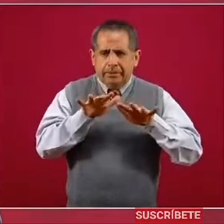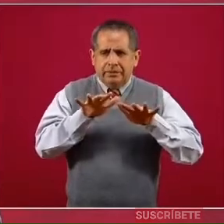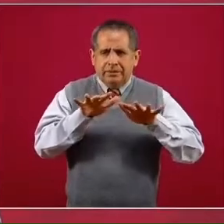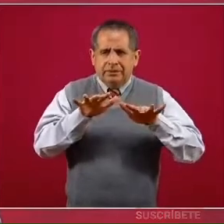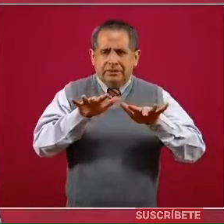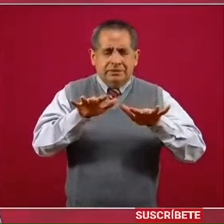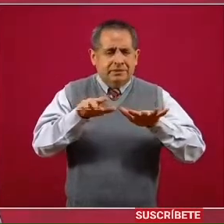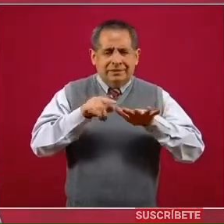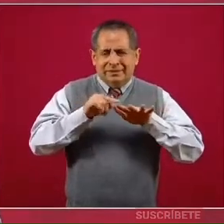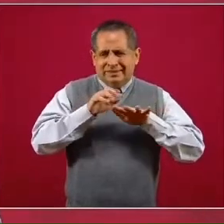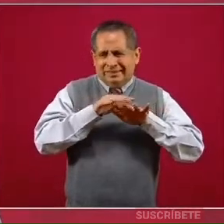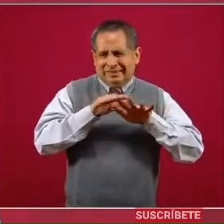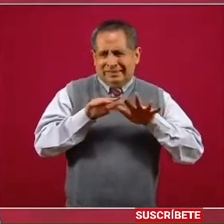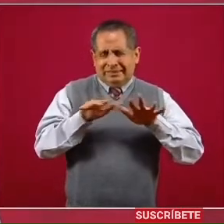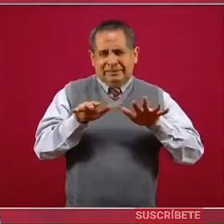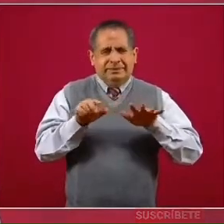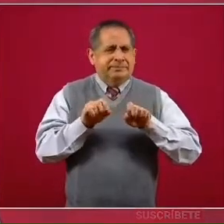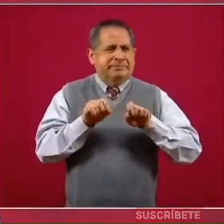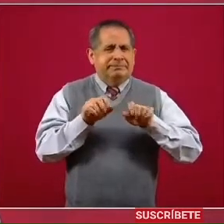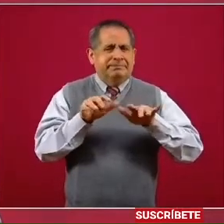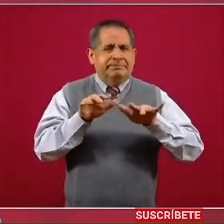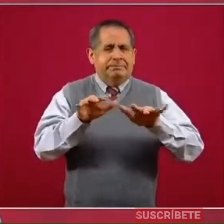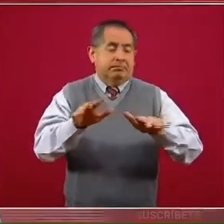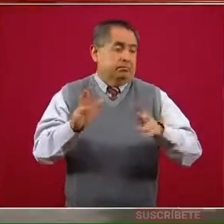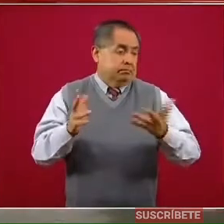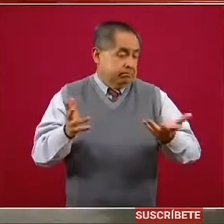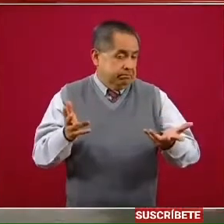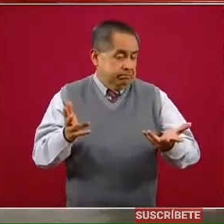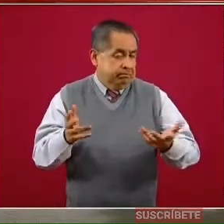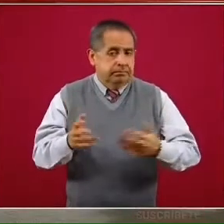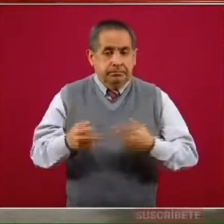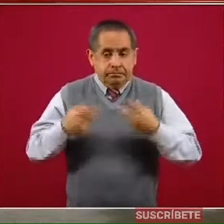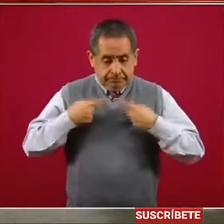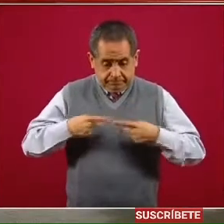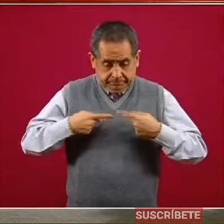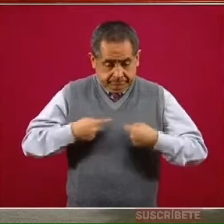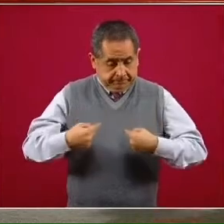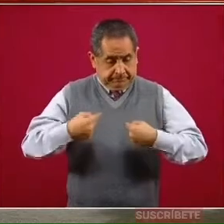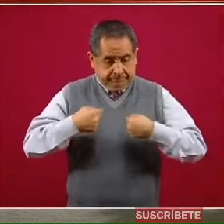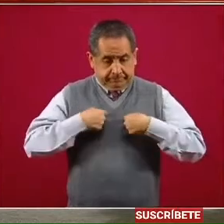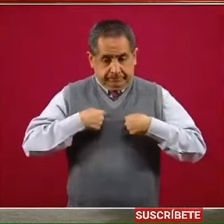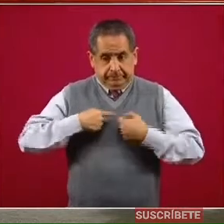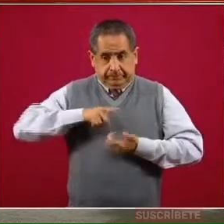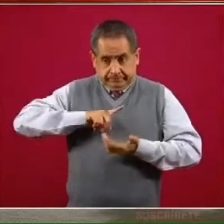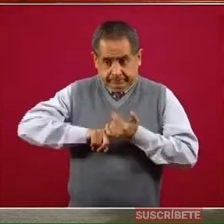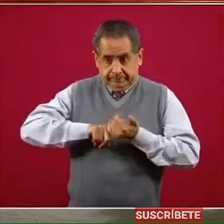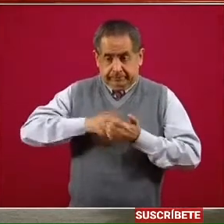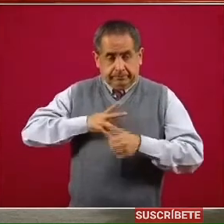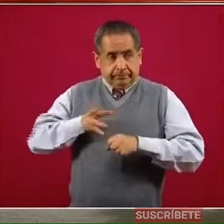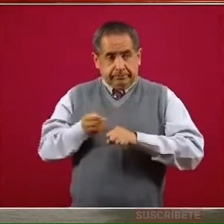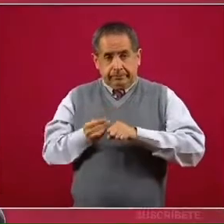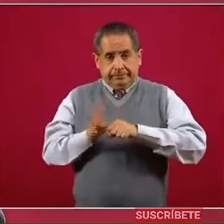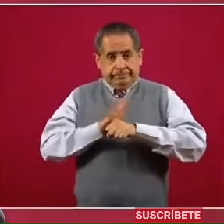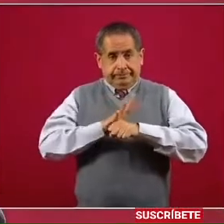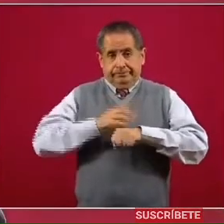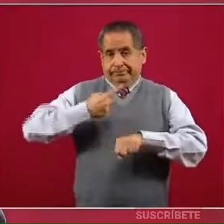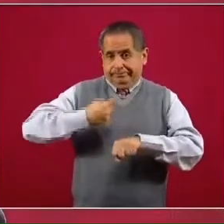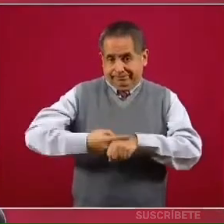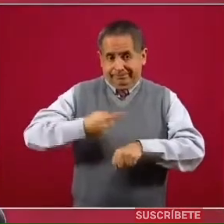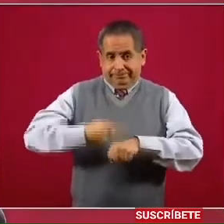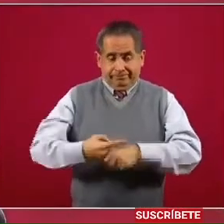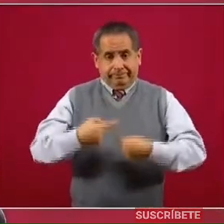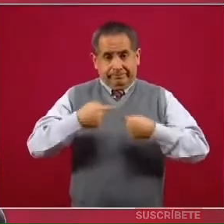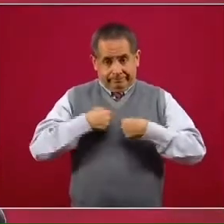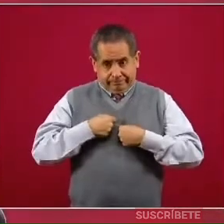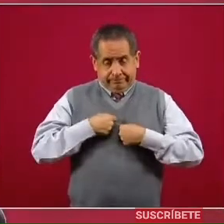como estas secreciones, estos líquidos en una persona que está viviendo con el virus, que está infectada